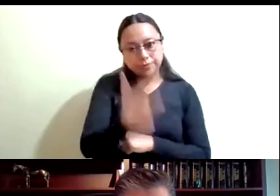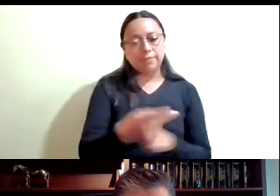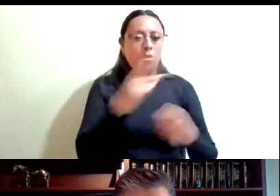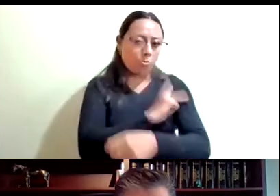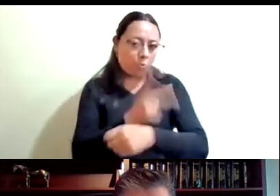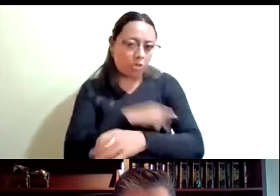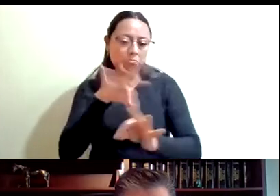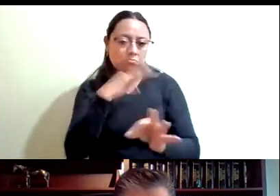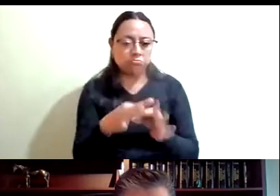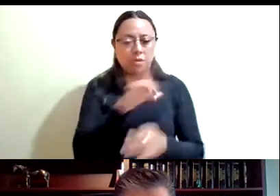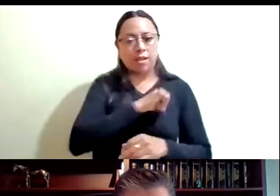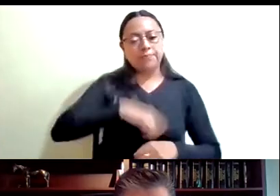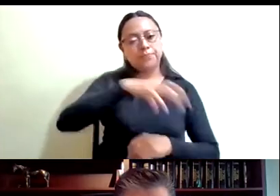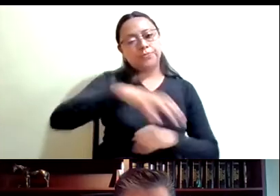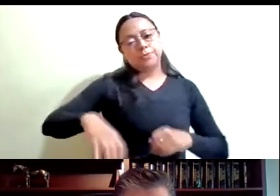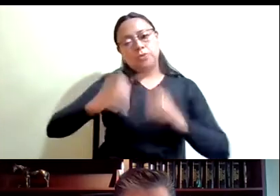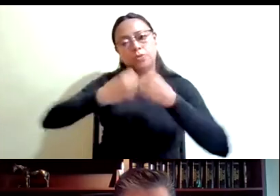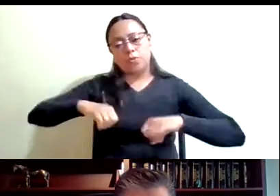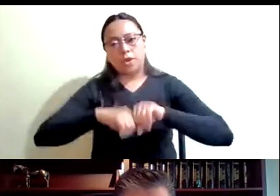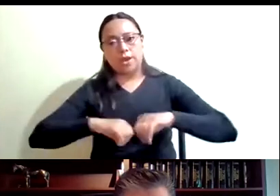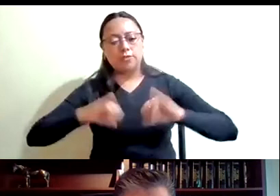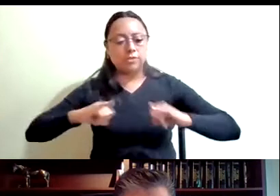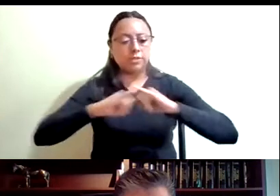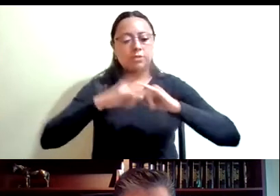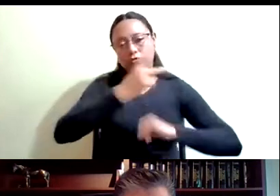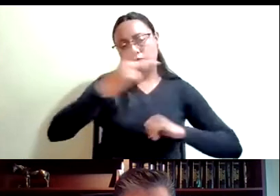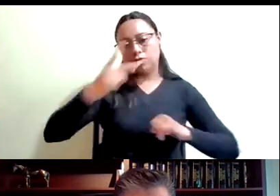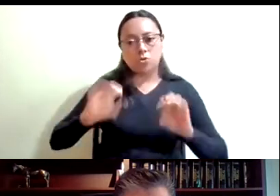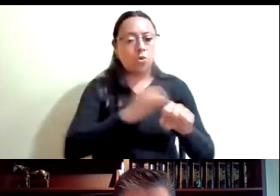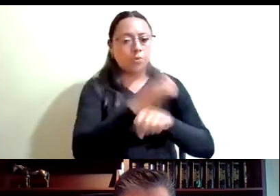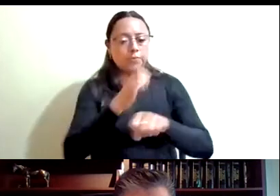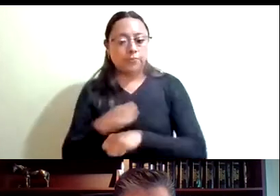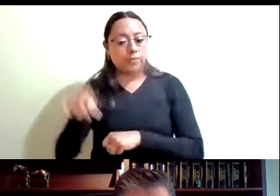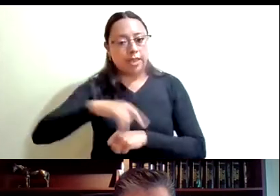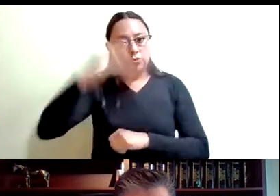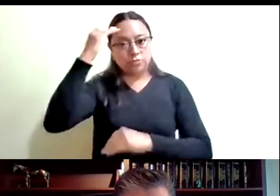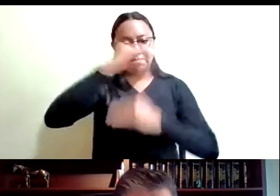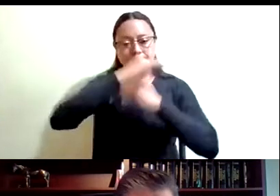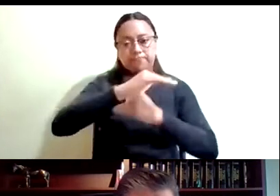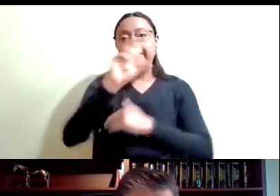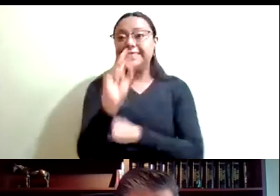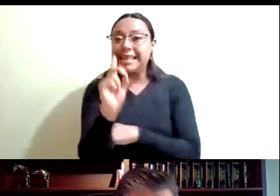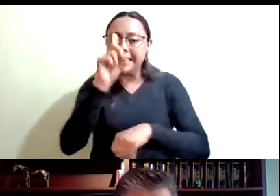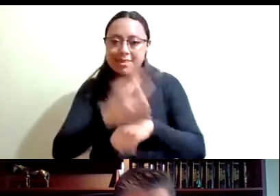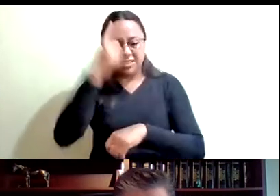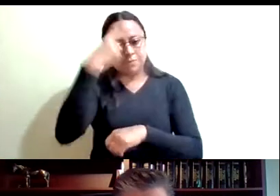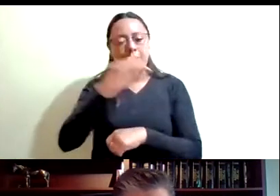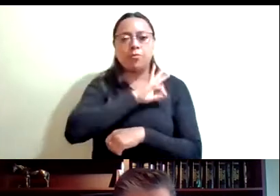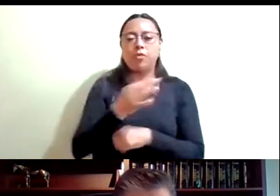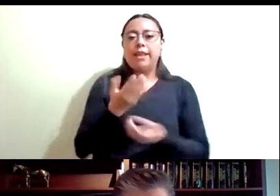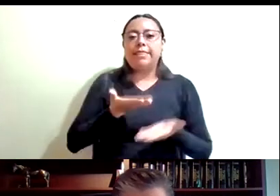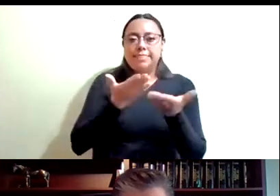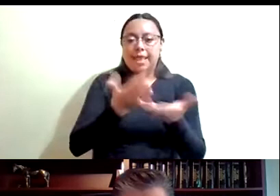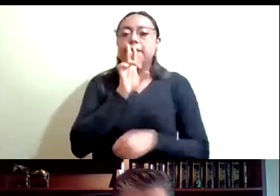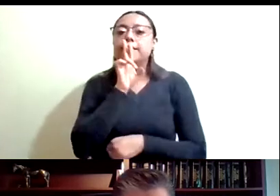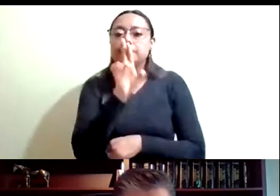órganos, dependencias y entidades, los cuales contarán con un plazo de 30 días naturales para responder. El